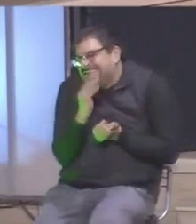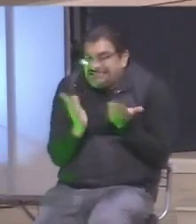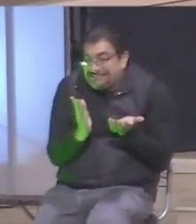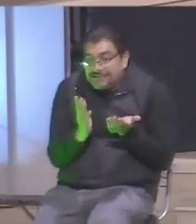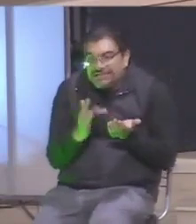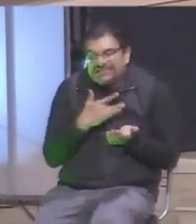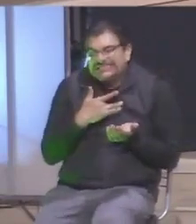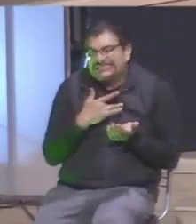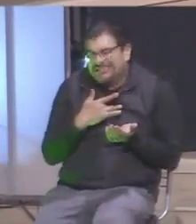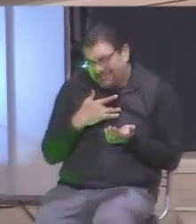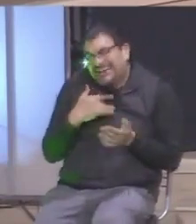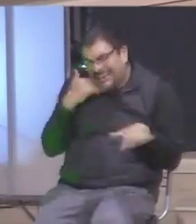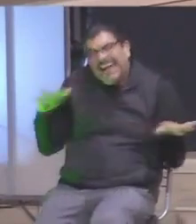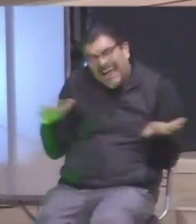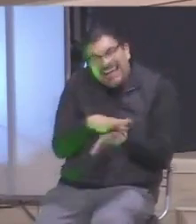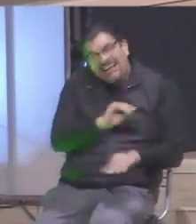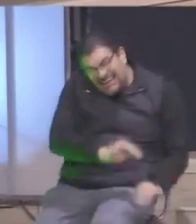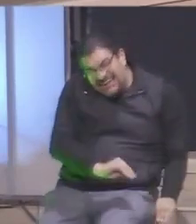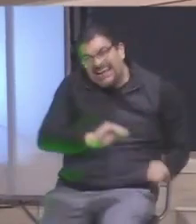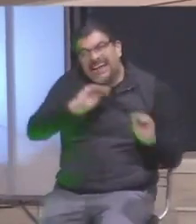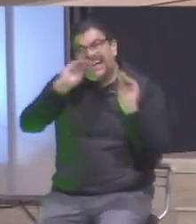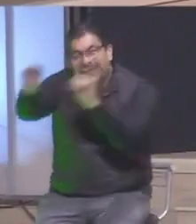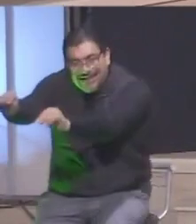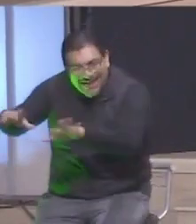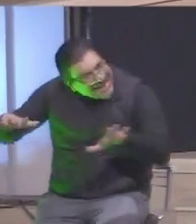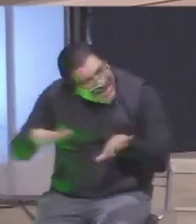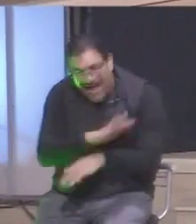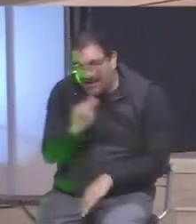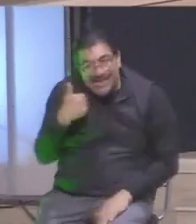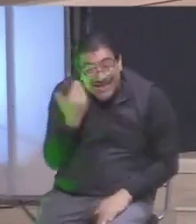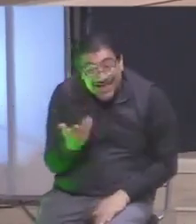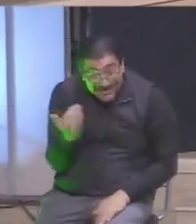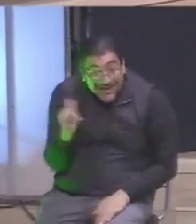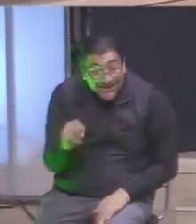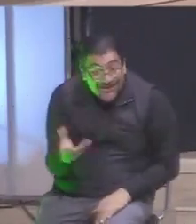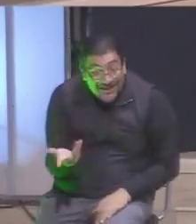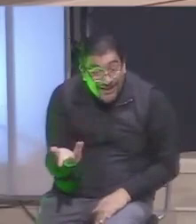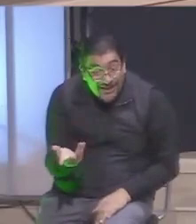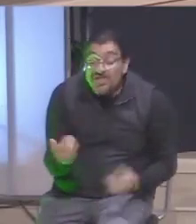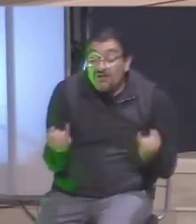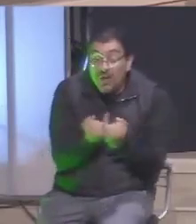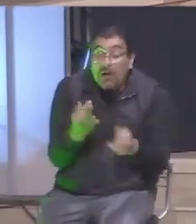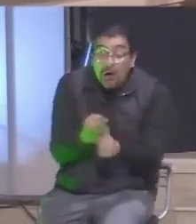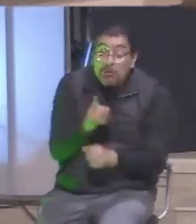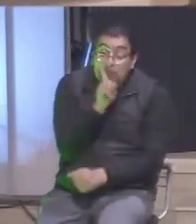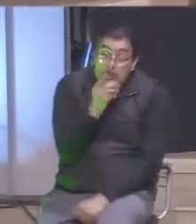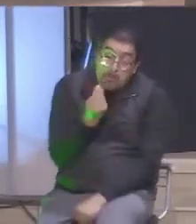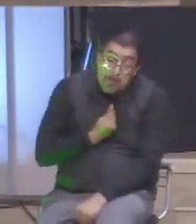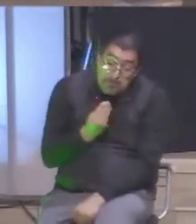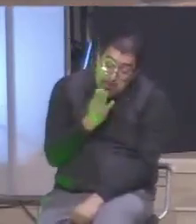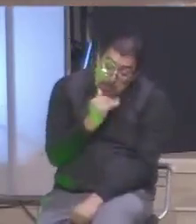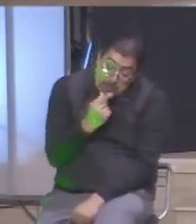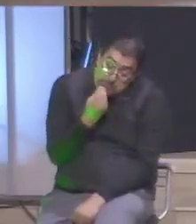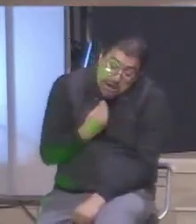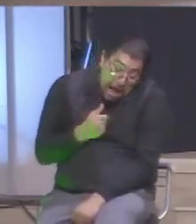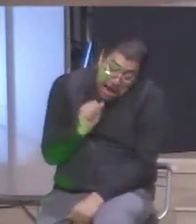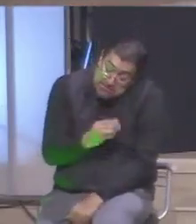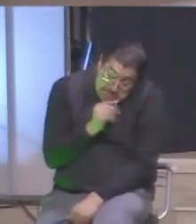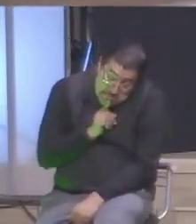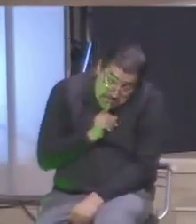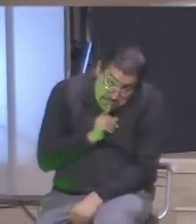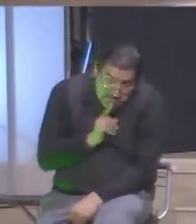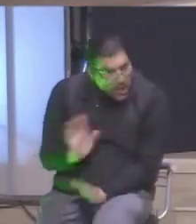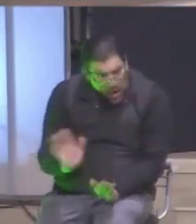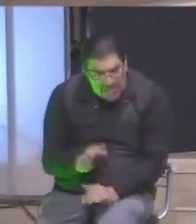detonó que ellos quisieran salir de ahí Entonces qué te quiero decir el día de hoy amada familia si tú estás